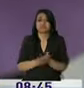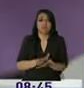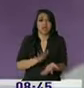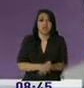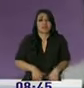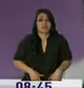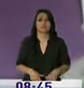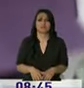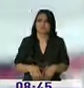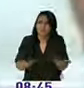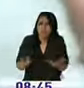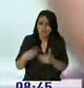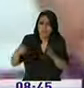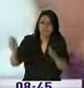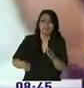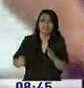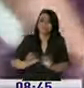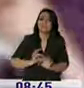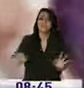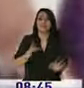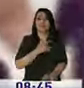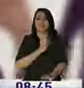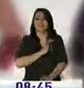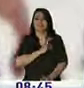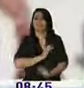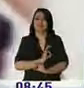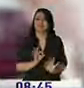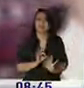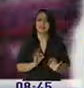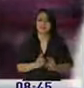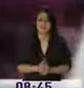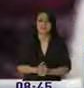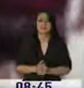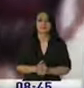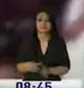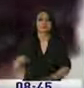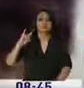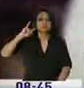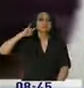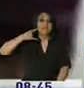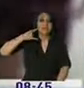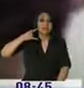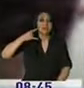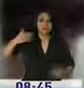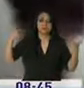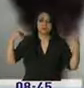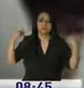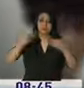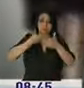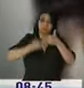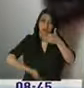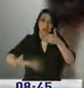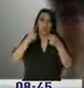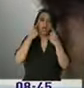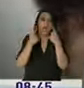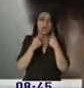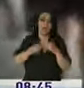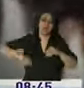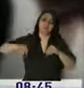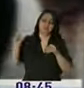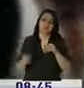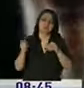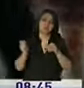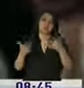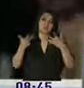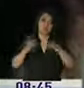de la paliza que le propinó a la menor. La niña presenta hematomas en su espalda, su cara y con la respectiva valoración